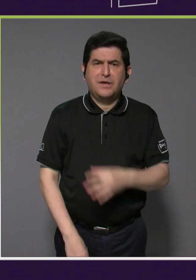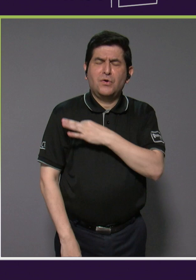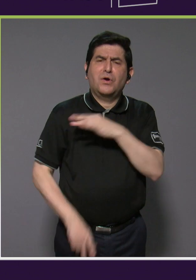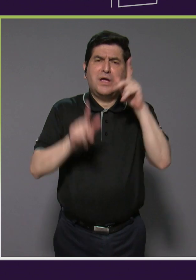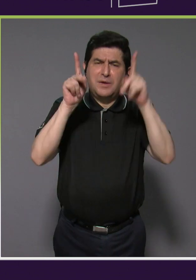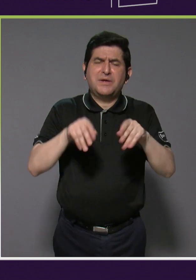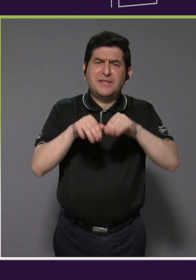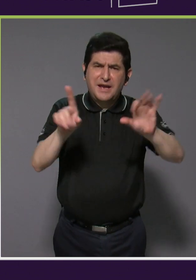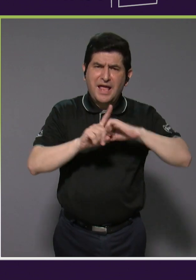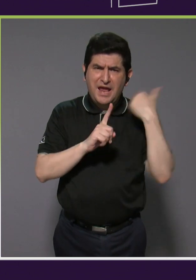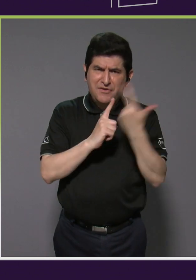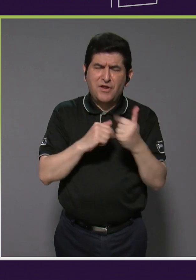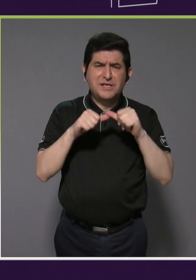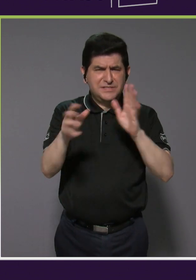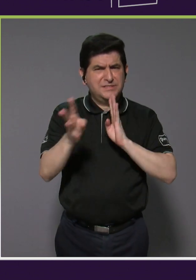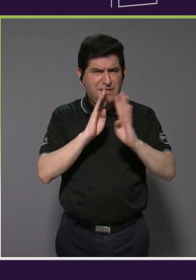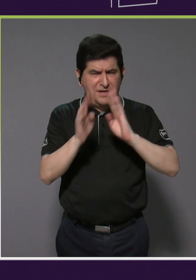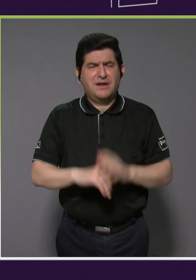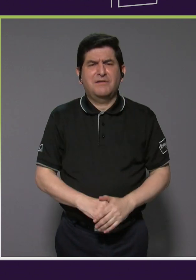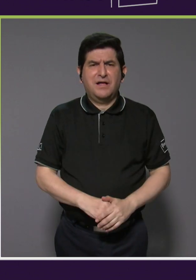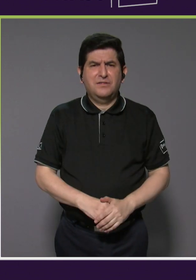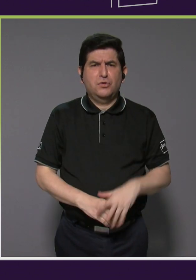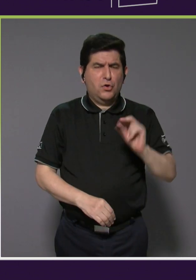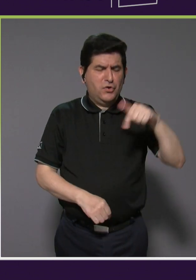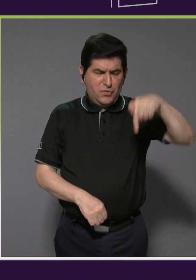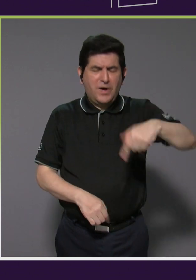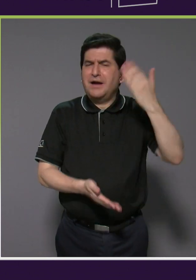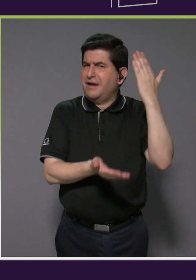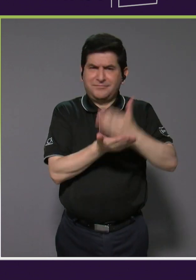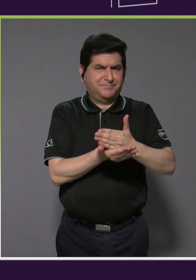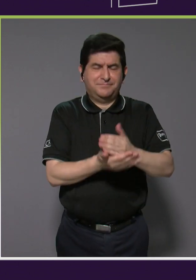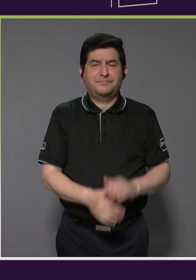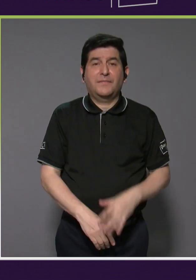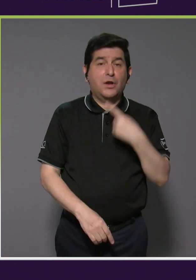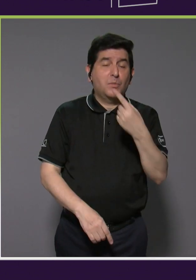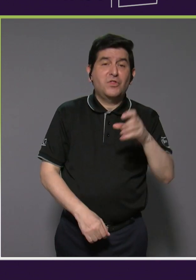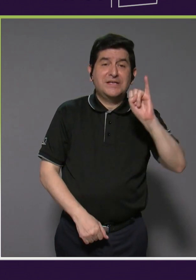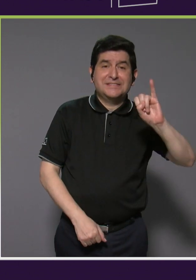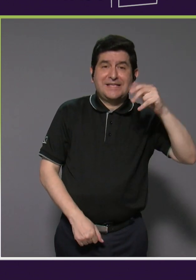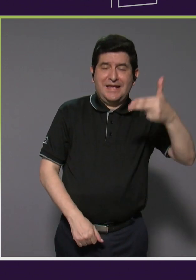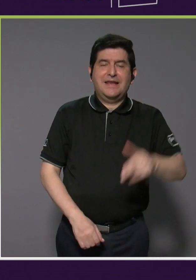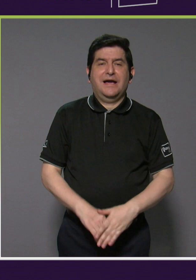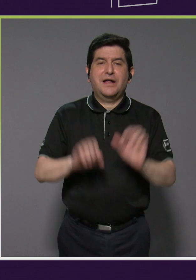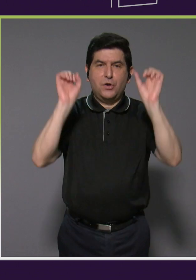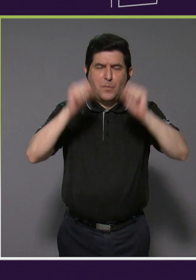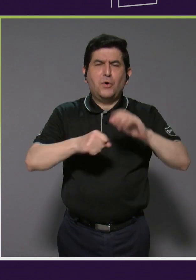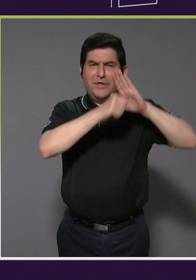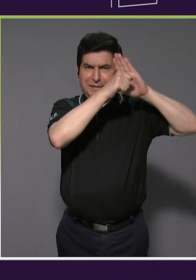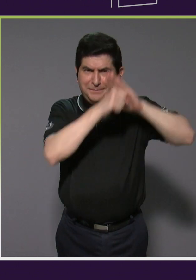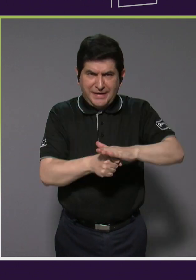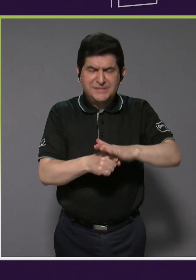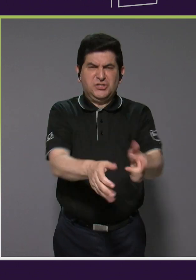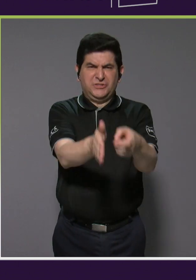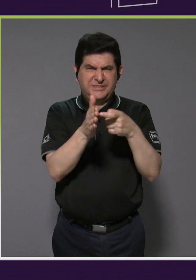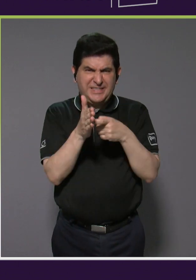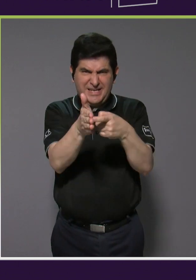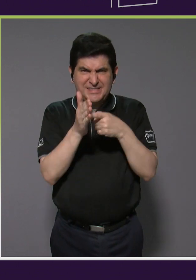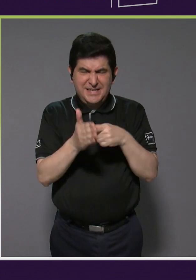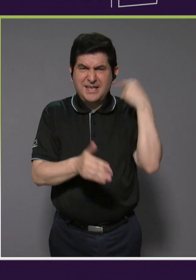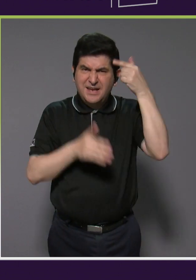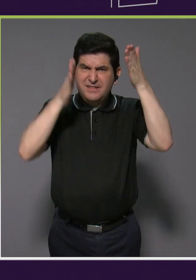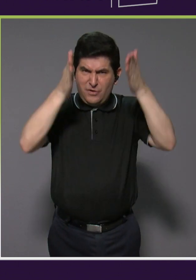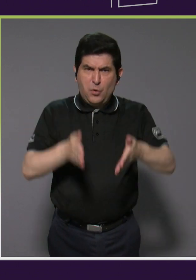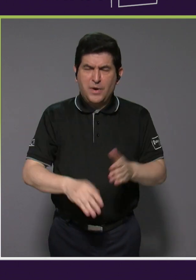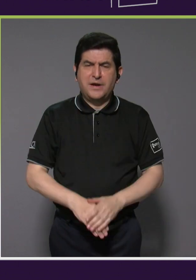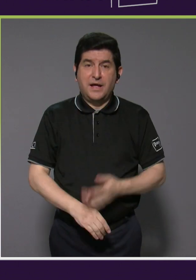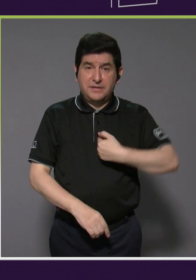gente a que en las redes sociales sigamos conversando, que la conversación no se quede aquí, y como dice doña Liliana, que podamos hacer presión, que exijamos de nuestros gobernantes